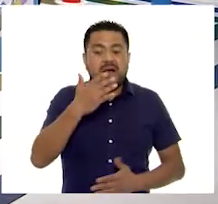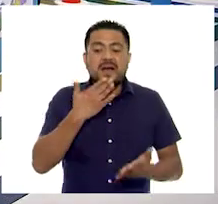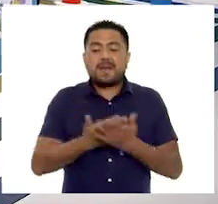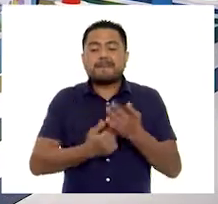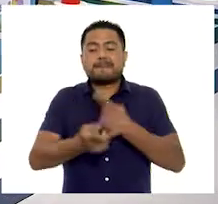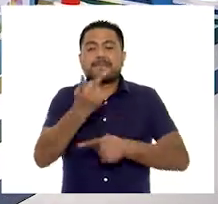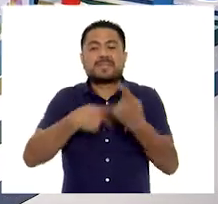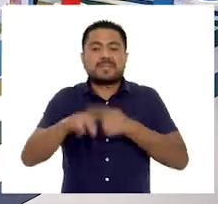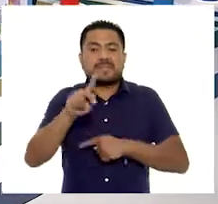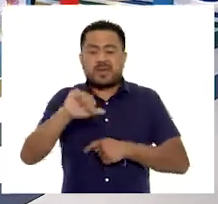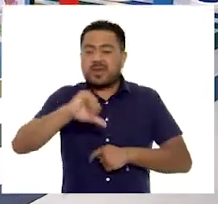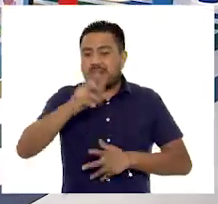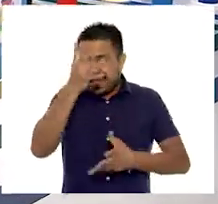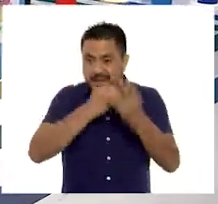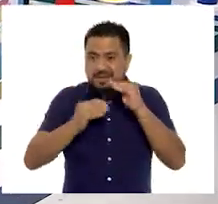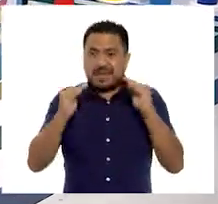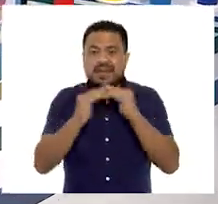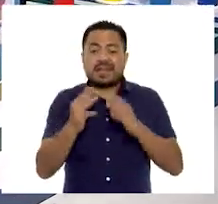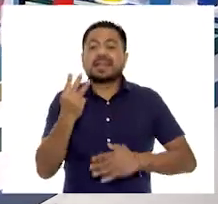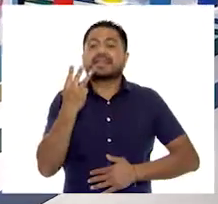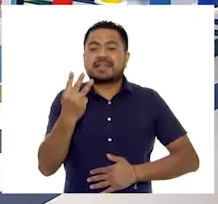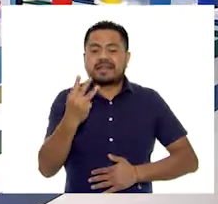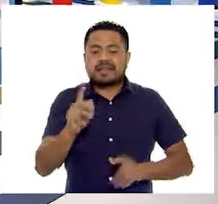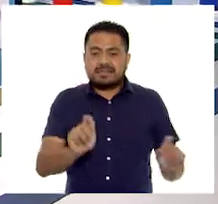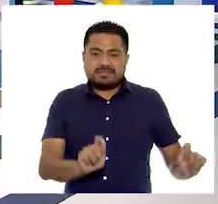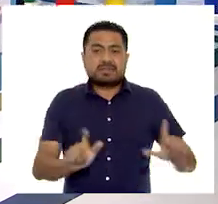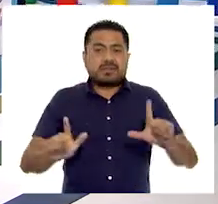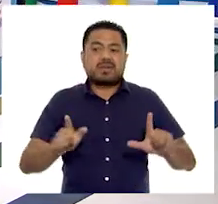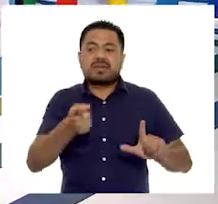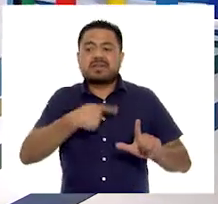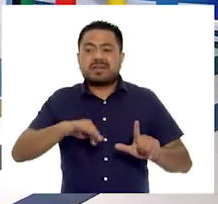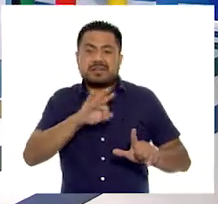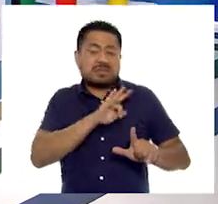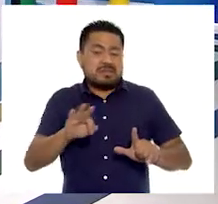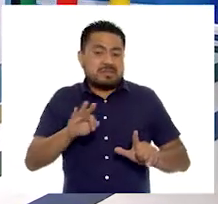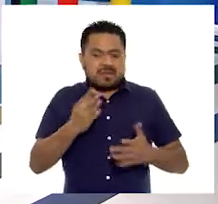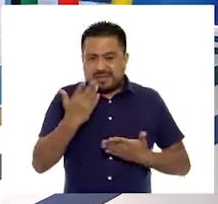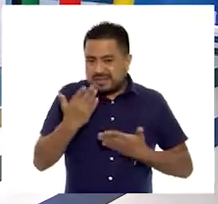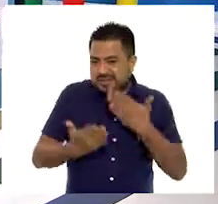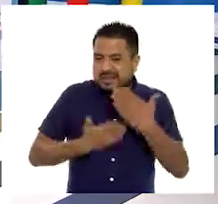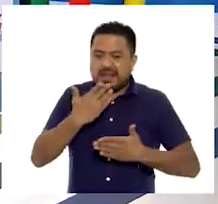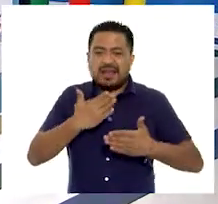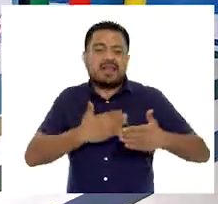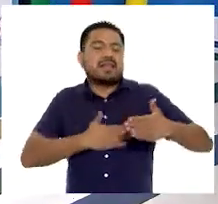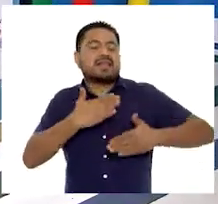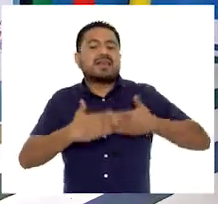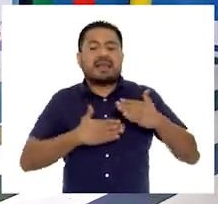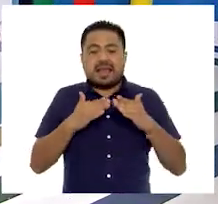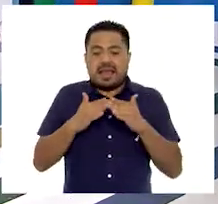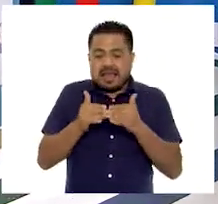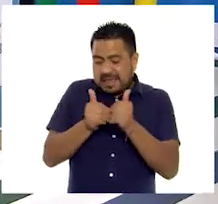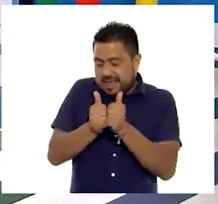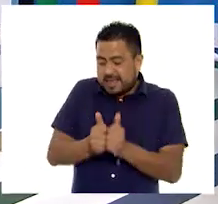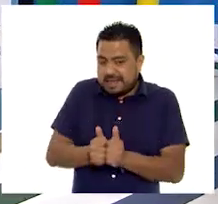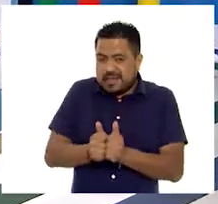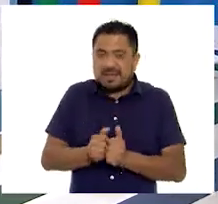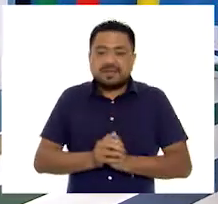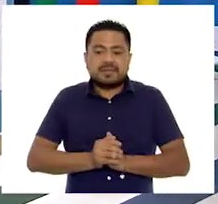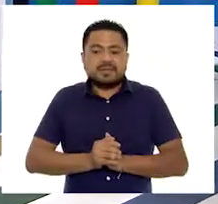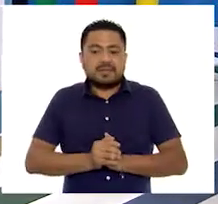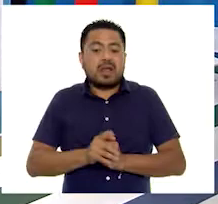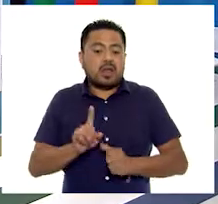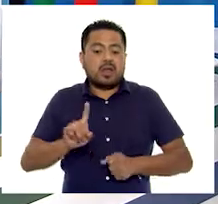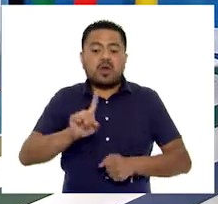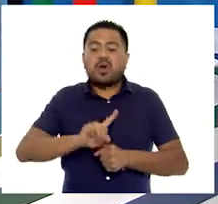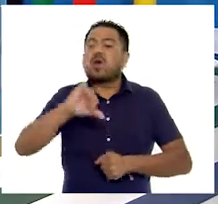Bienvenidas y bienvenidos a Aprende en Casa 3, un espacio en el que vamos a poder estudiar y divertirnos desde nuestros hogares. Y el